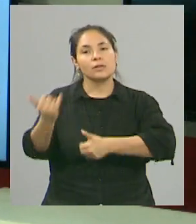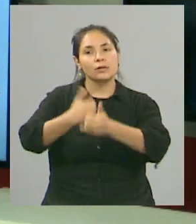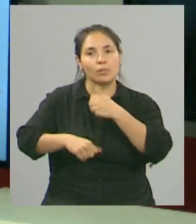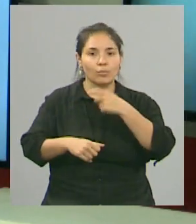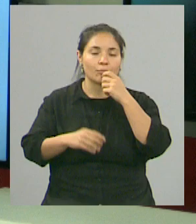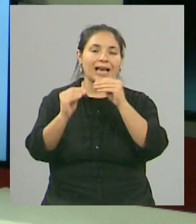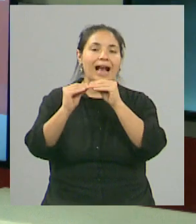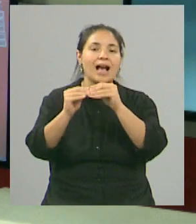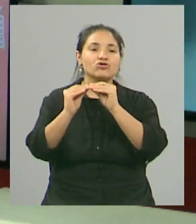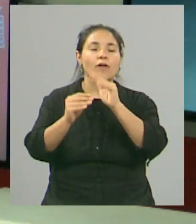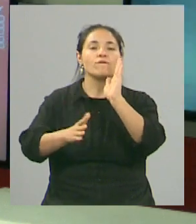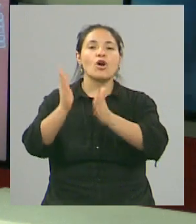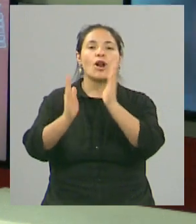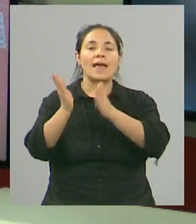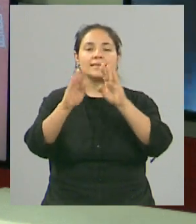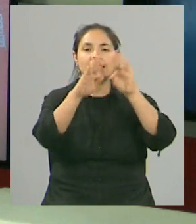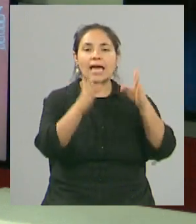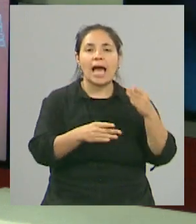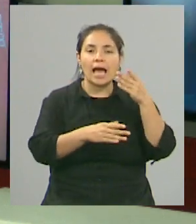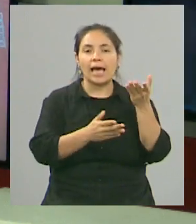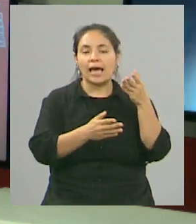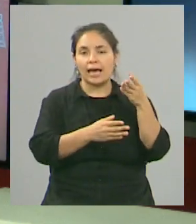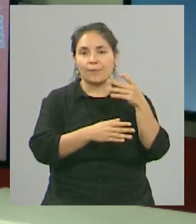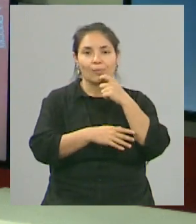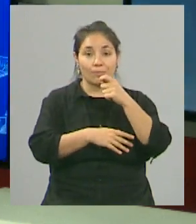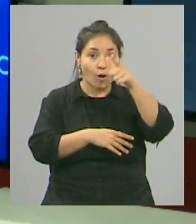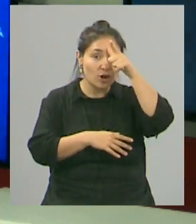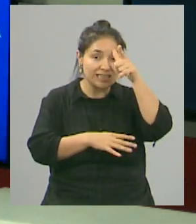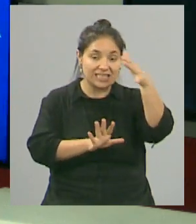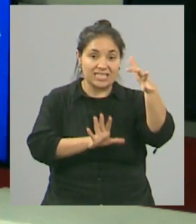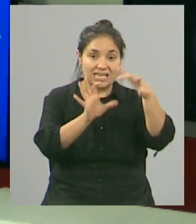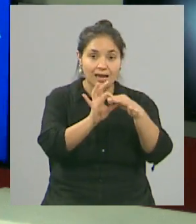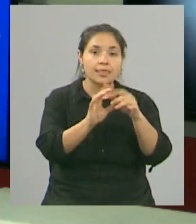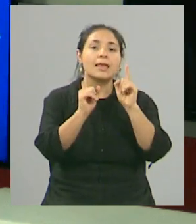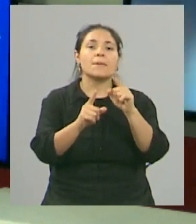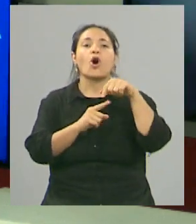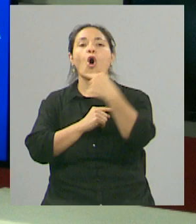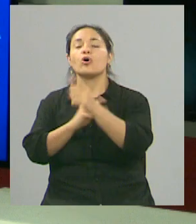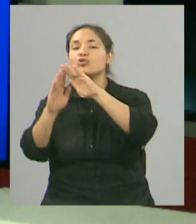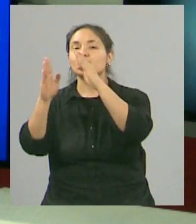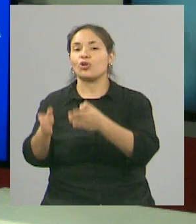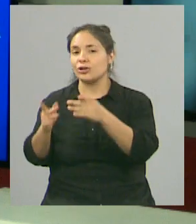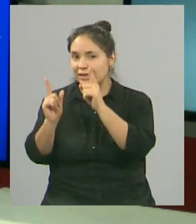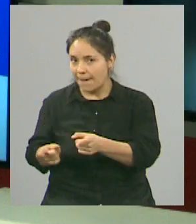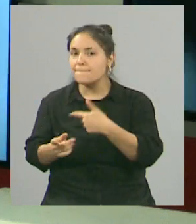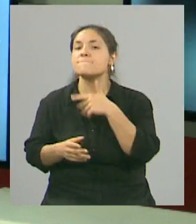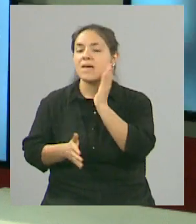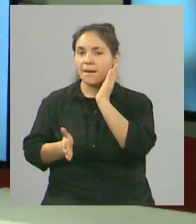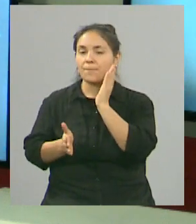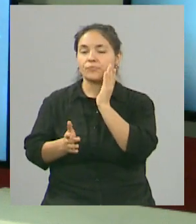violencia institucional que tienen que ver con la fuerza de seguridad, ¿no? Pero bueno, hay otras instituciones de las cuales